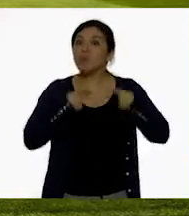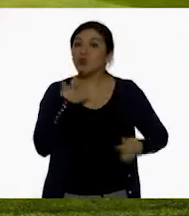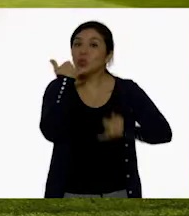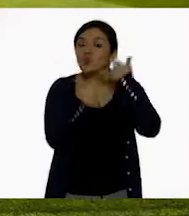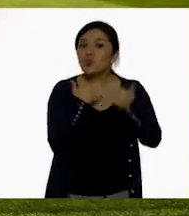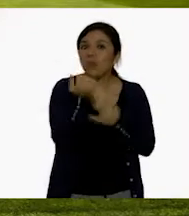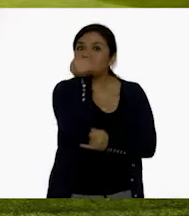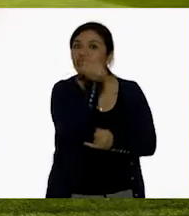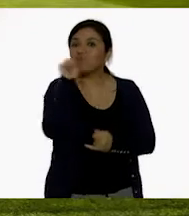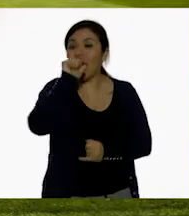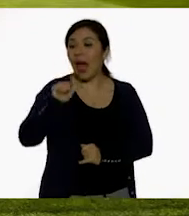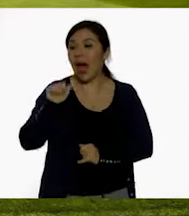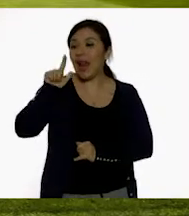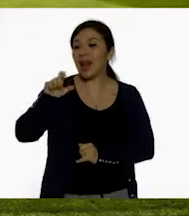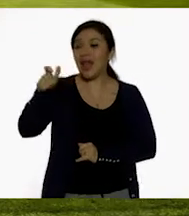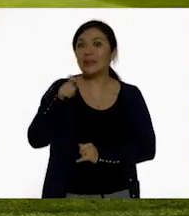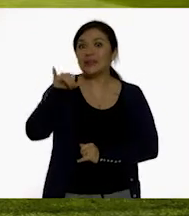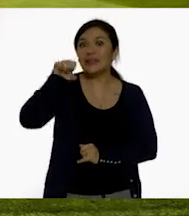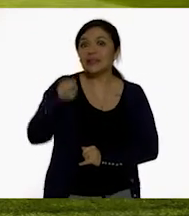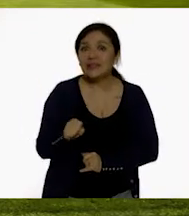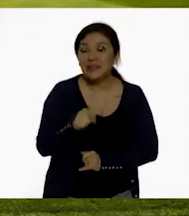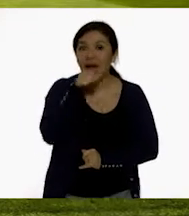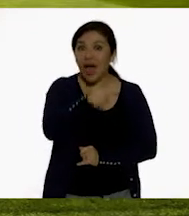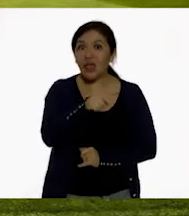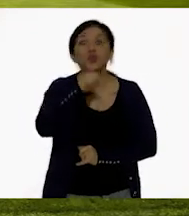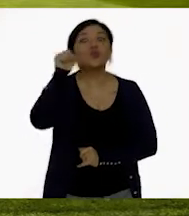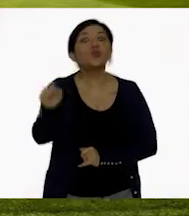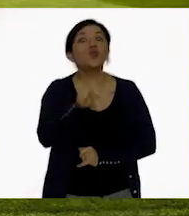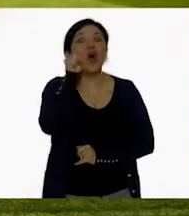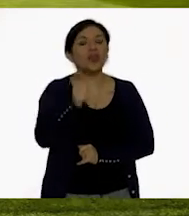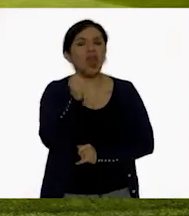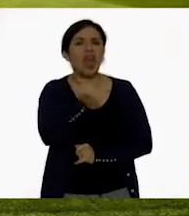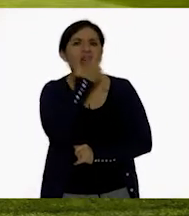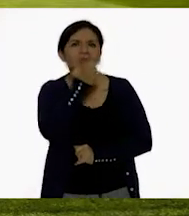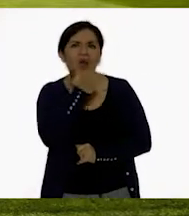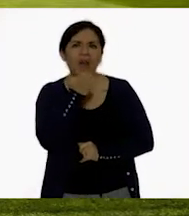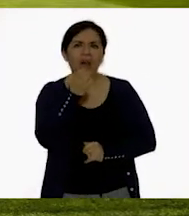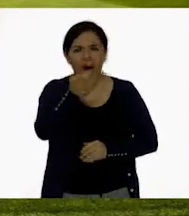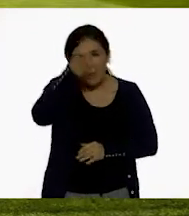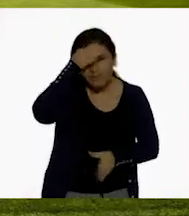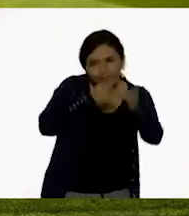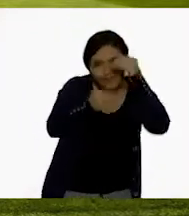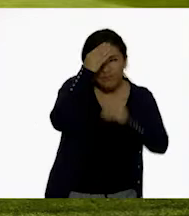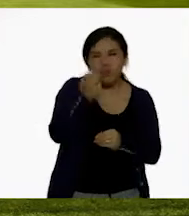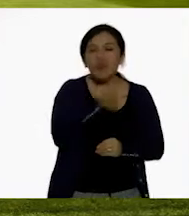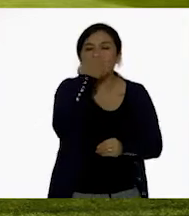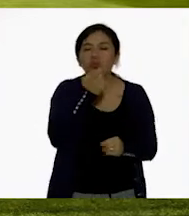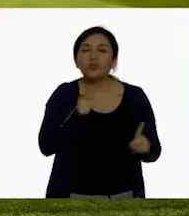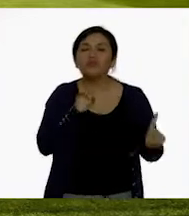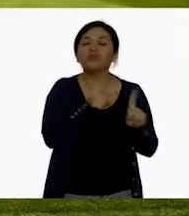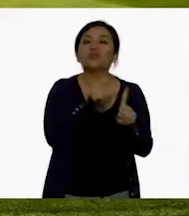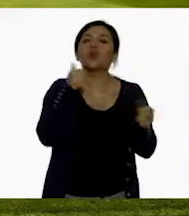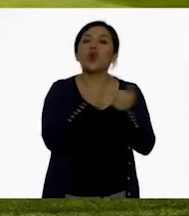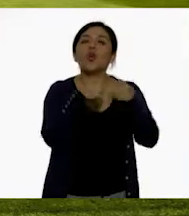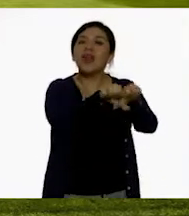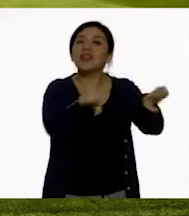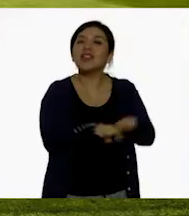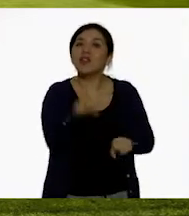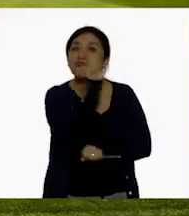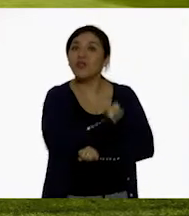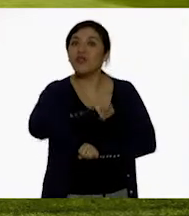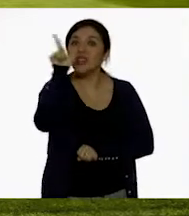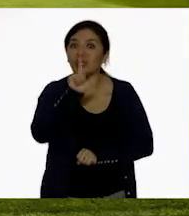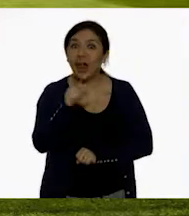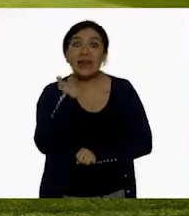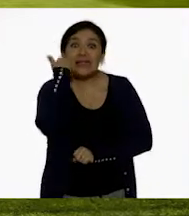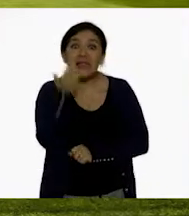jugador, Alexis, quien tiene la fortuna de entrenar en las fuerzas básicas de un equipo profesional.